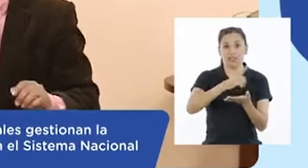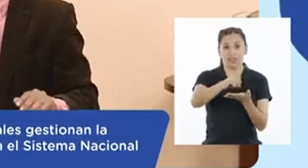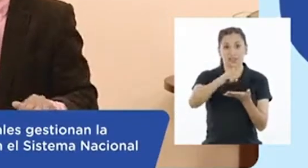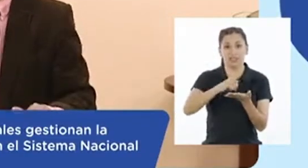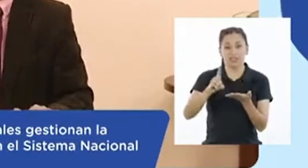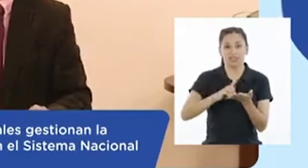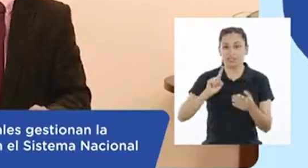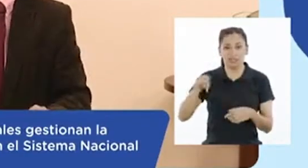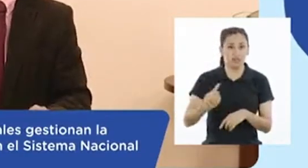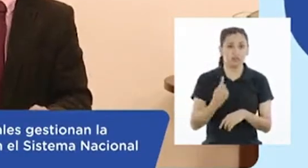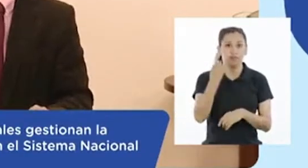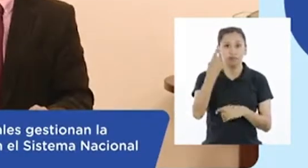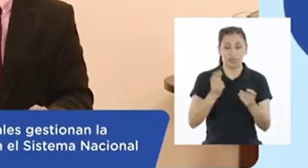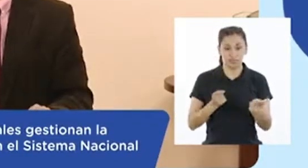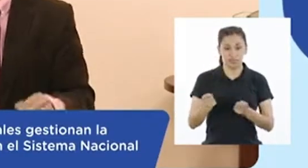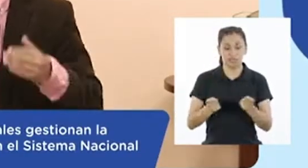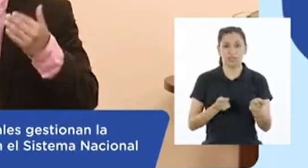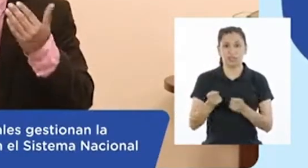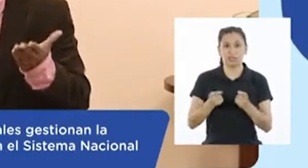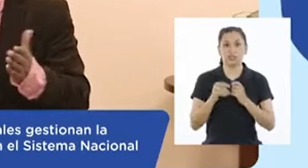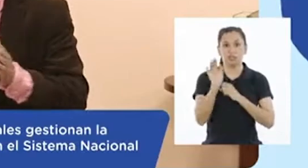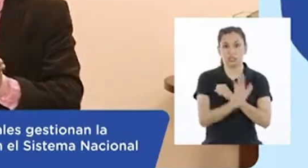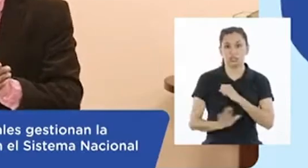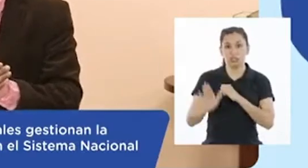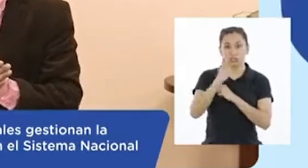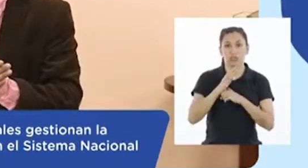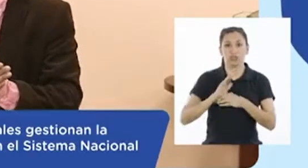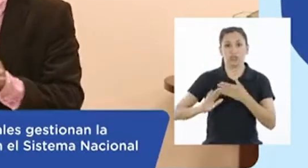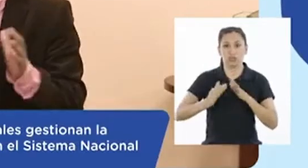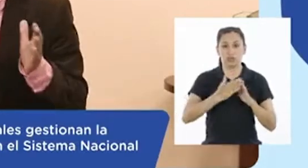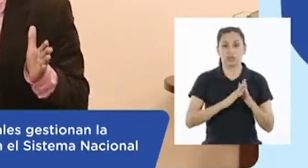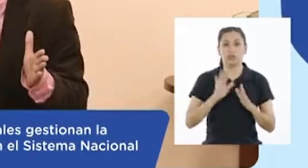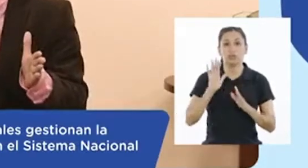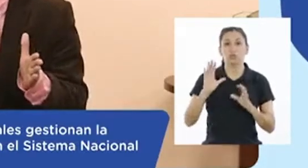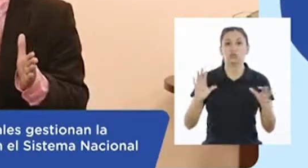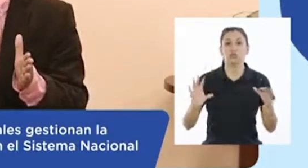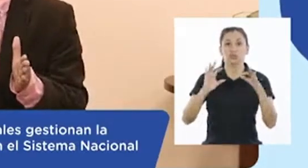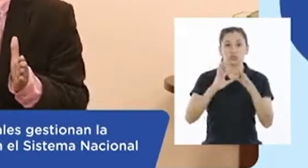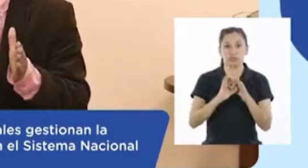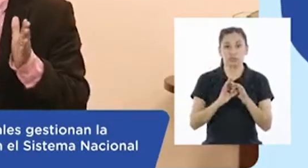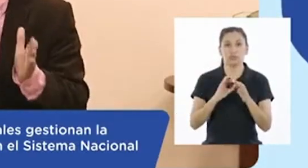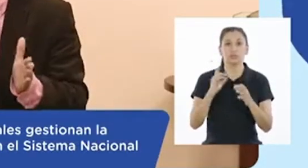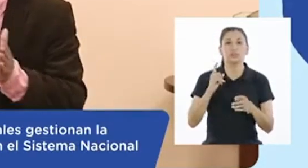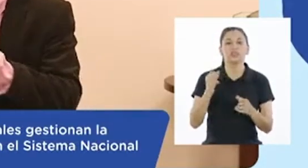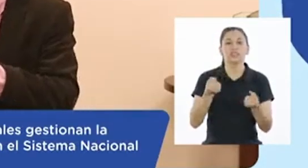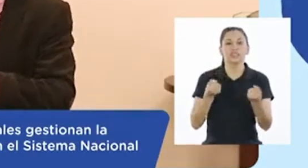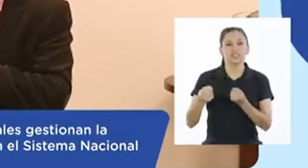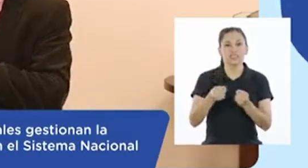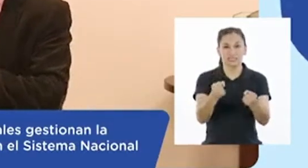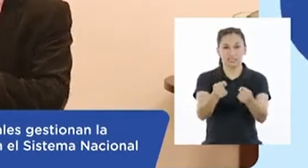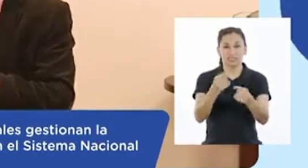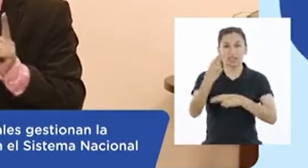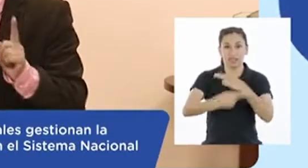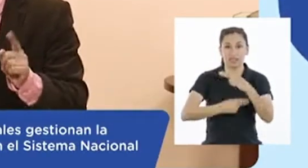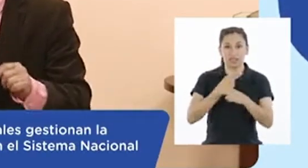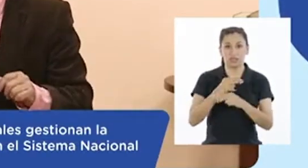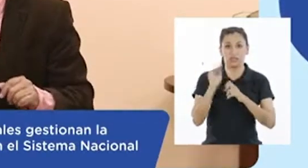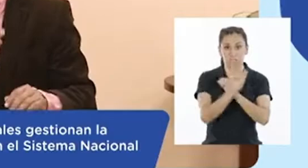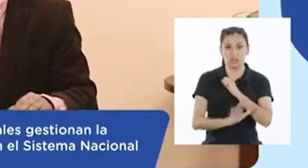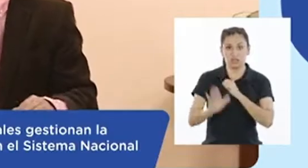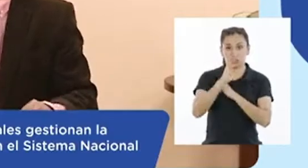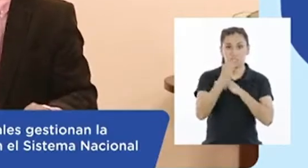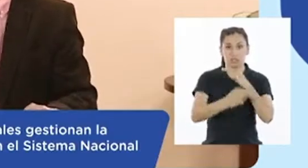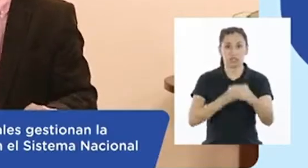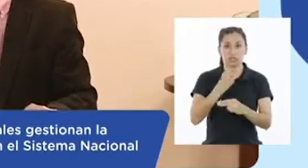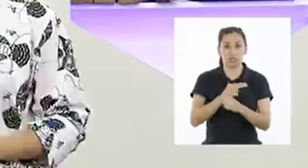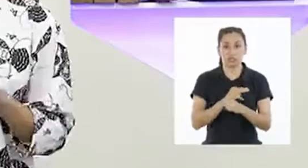distritales, son las primeras en gestionar la seguridad ciudadana en concordancia con el Sistema Nacional de